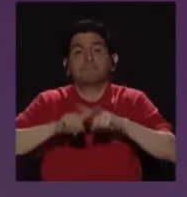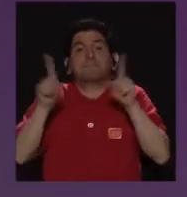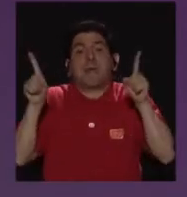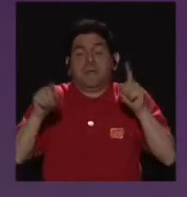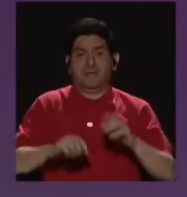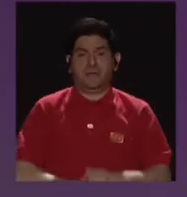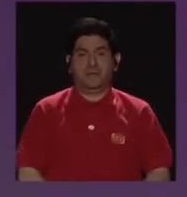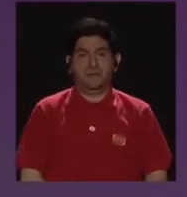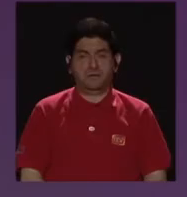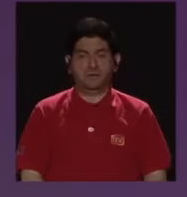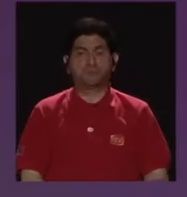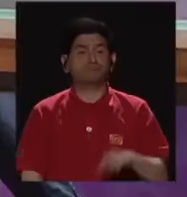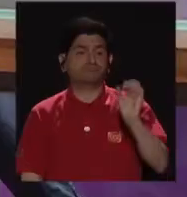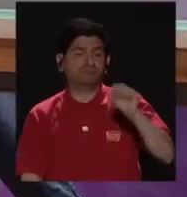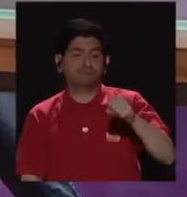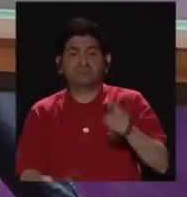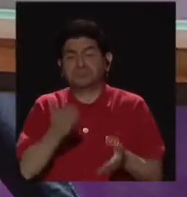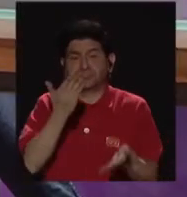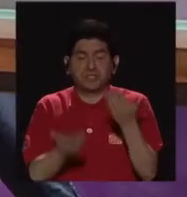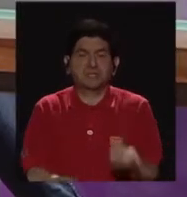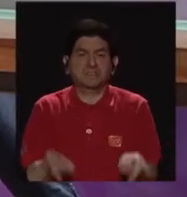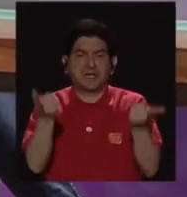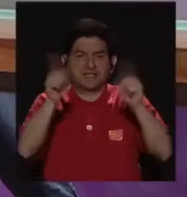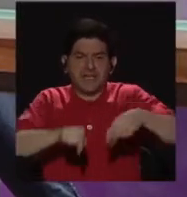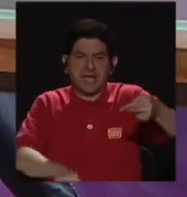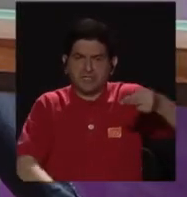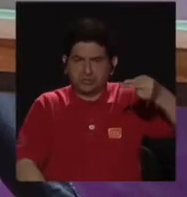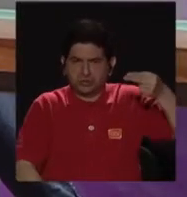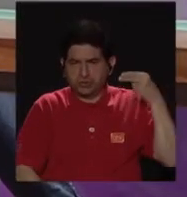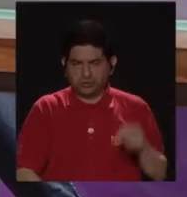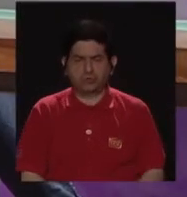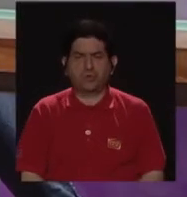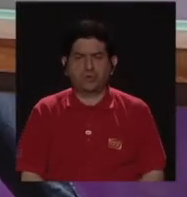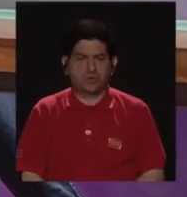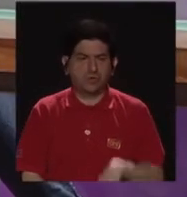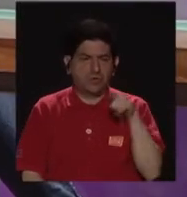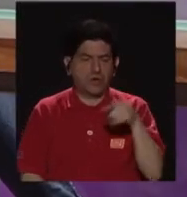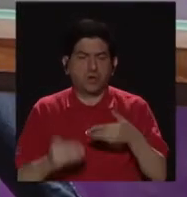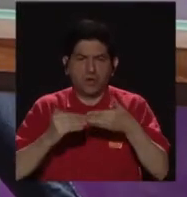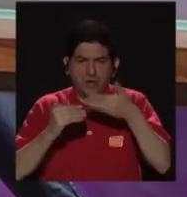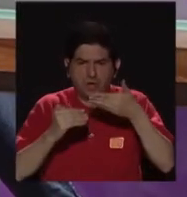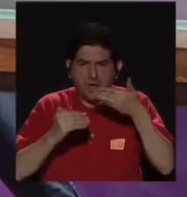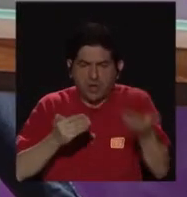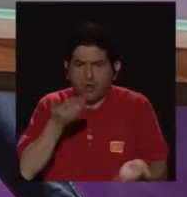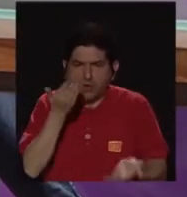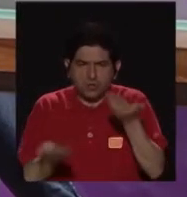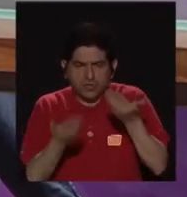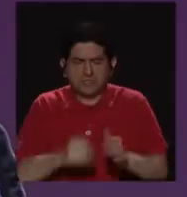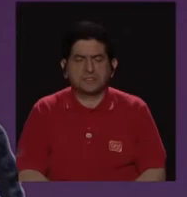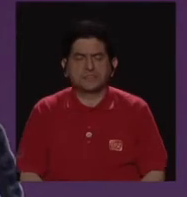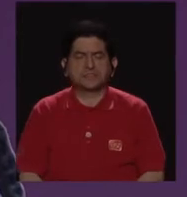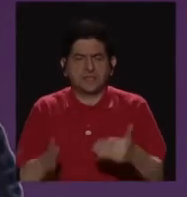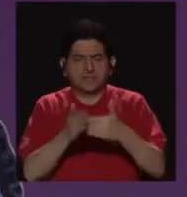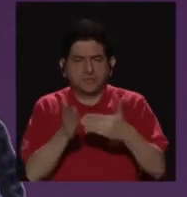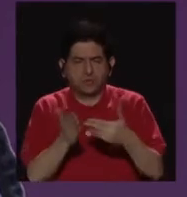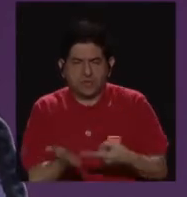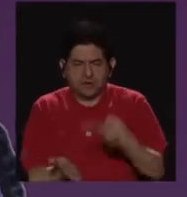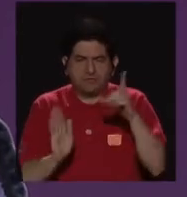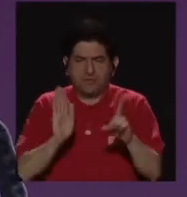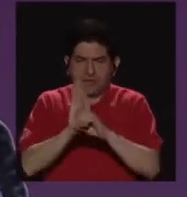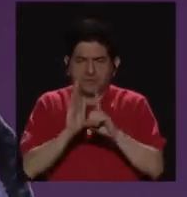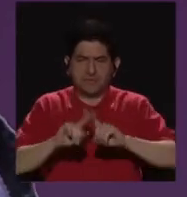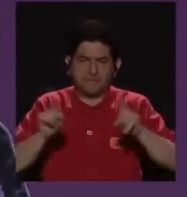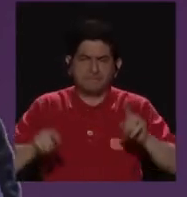si bien es es un hecho histórico que viene reivindicando cosas también viene siendo